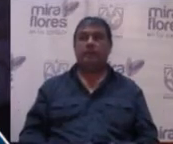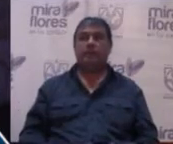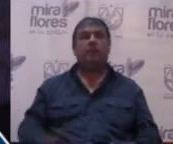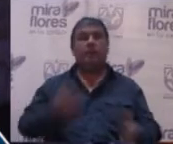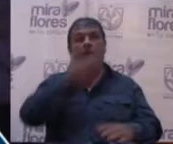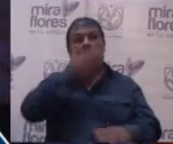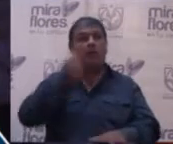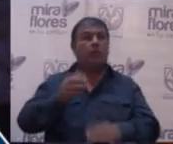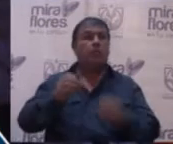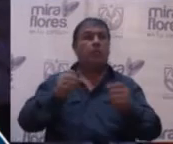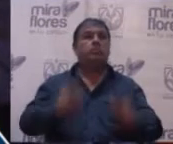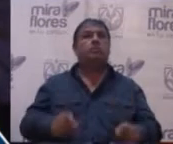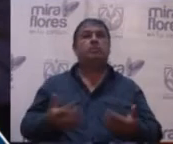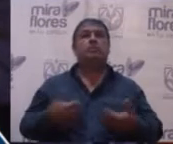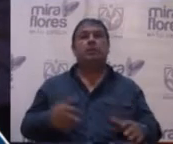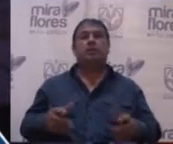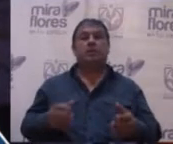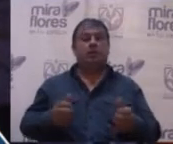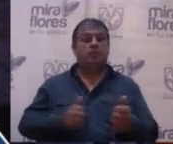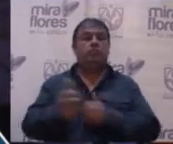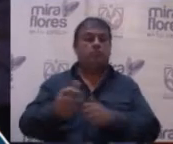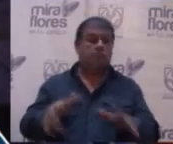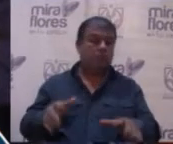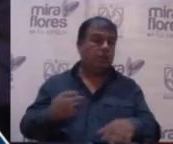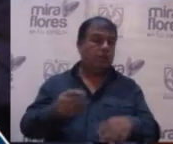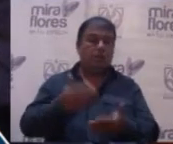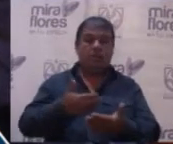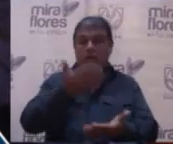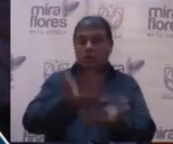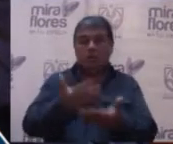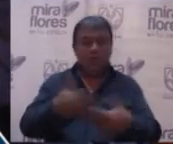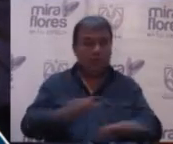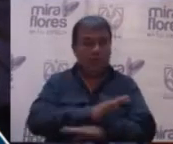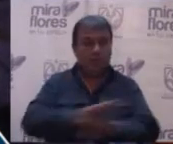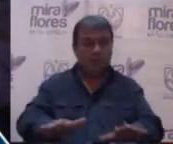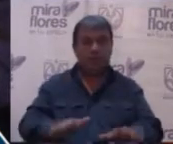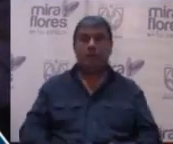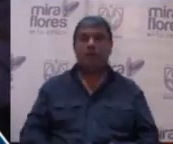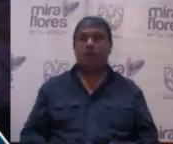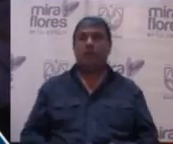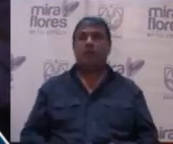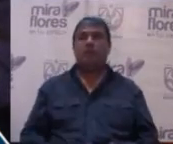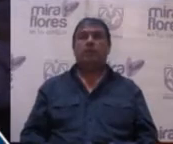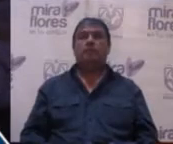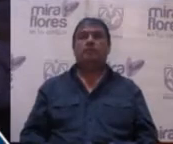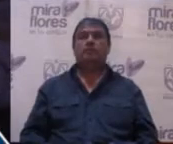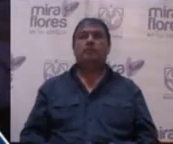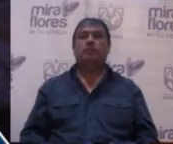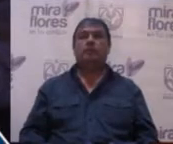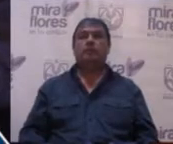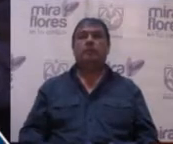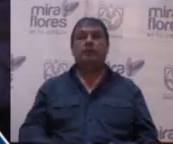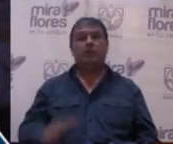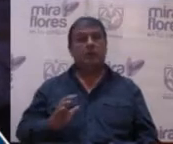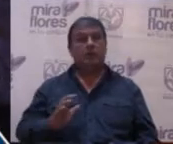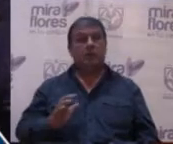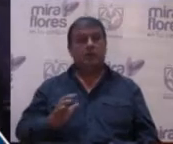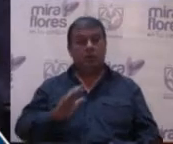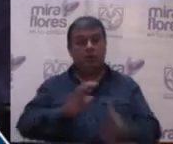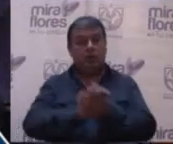una mejor oportunidad, ya que esta ya pasó, este presupuesto ya terminó. Y nuestro colega